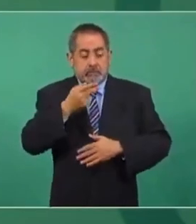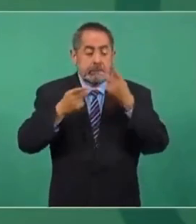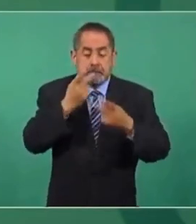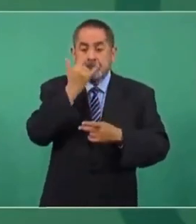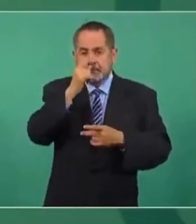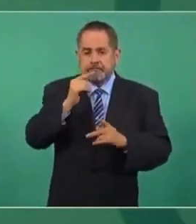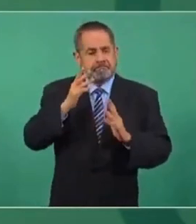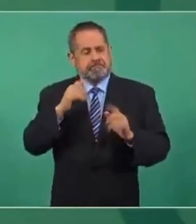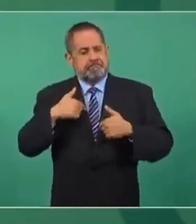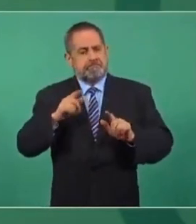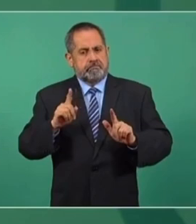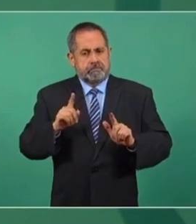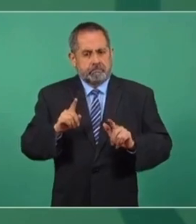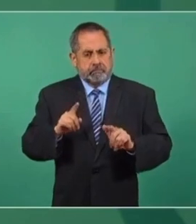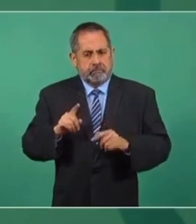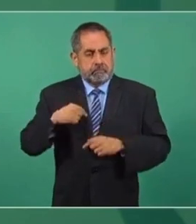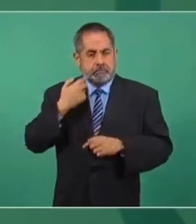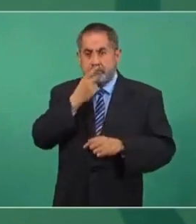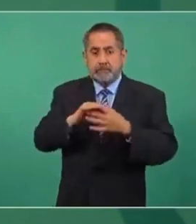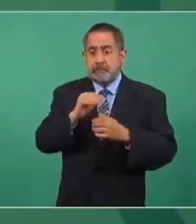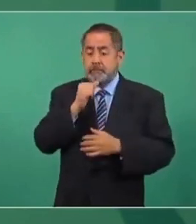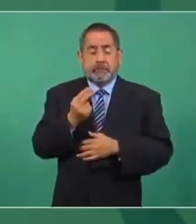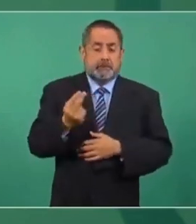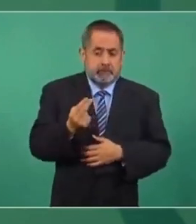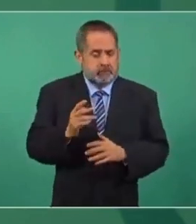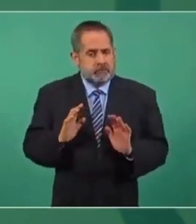un error, de que no se necesita